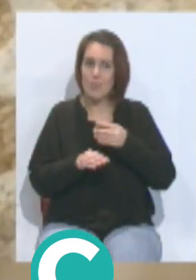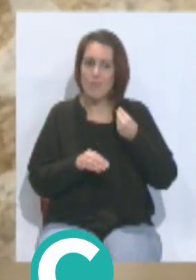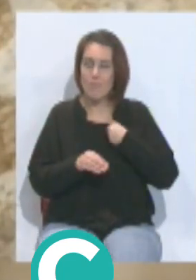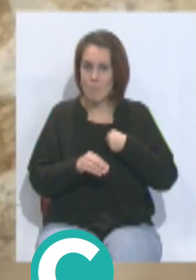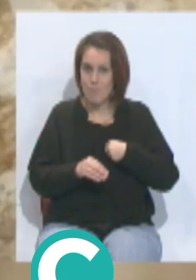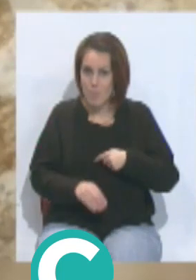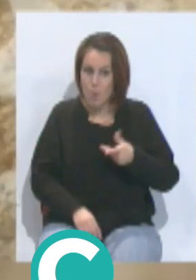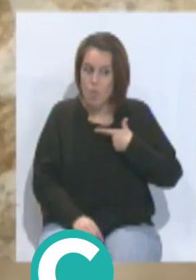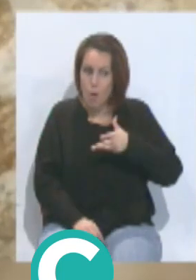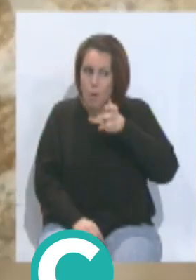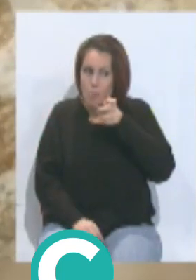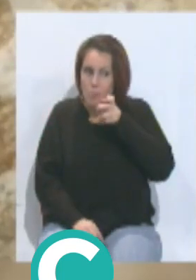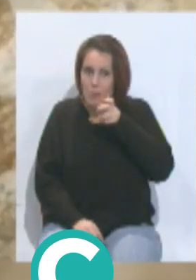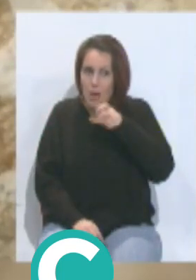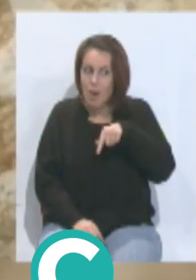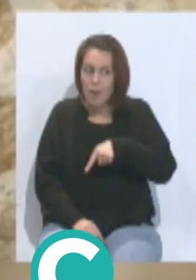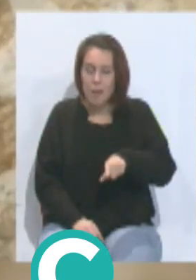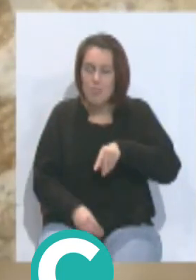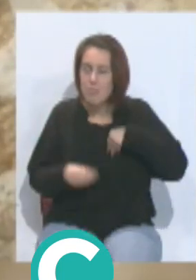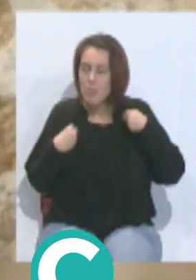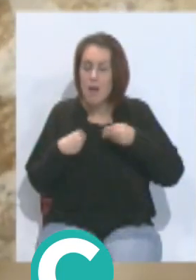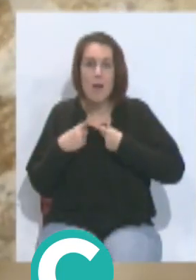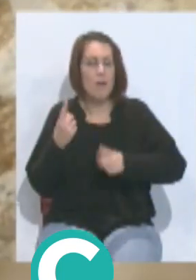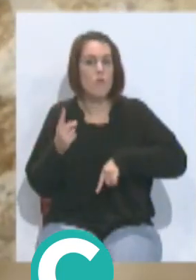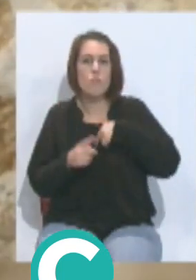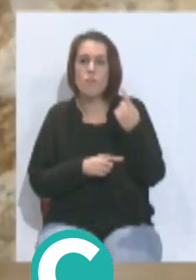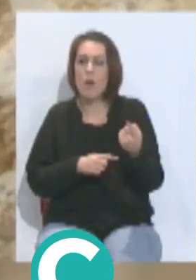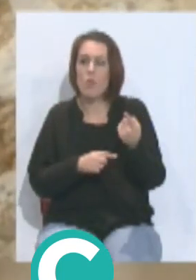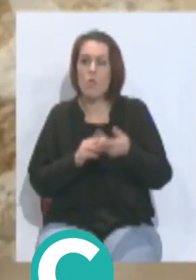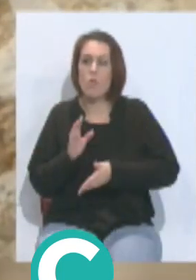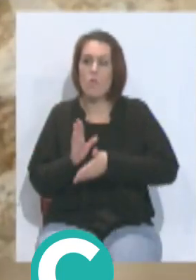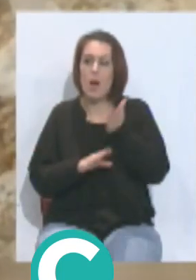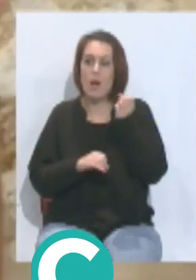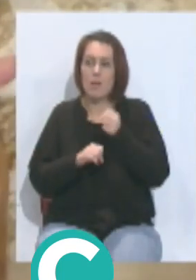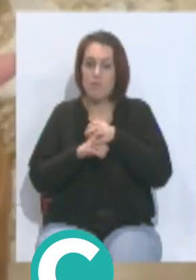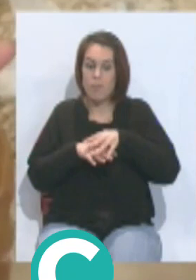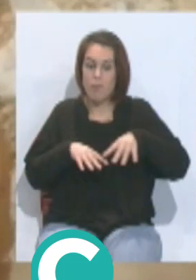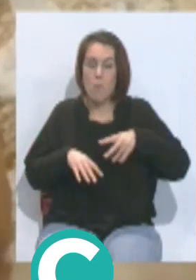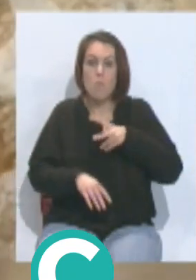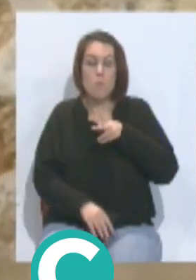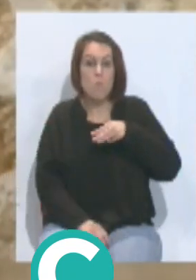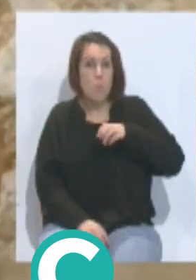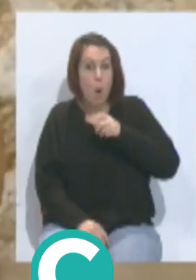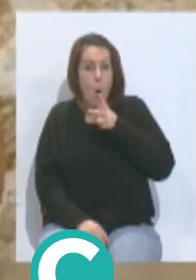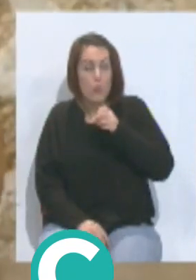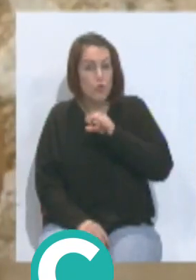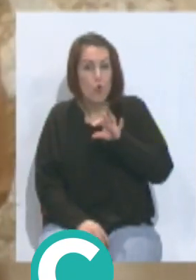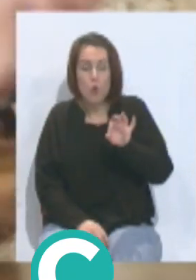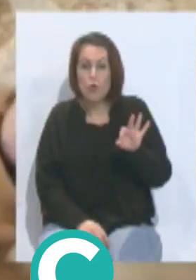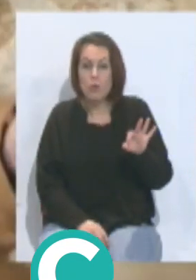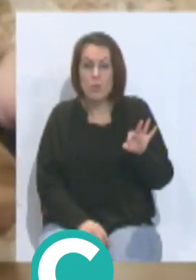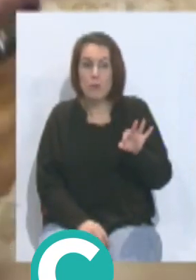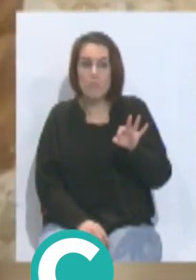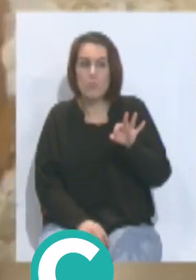Cruzados, y yo lo escuché y disfruté de aquello, como disfruté después cuando abrieron el escenario y salieron los mozos, se disfraz. Y